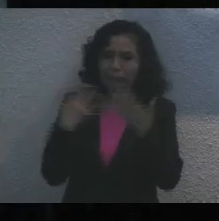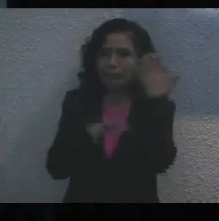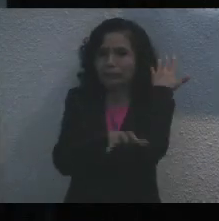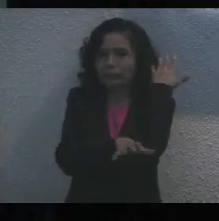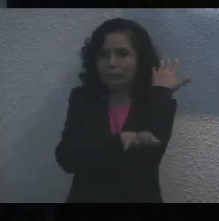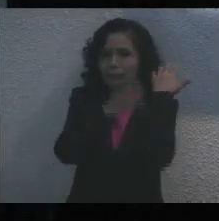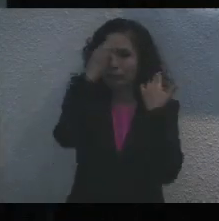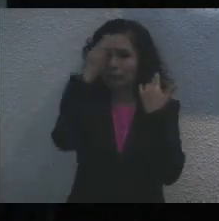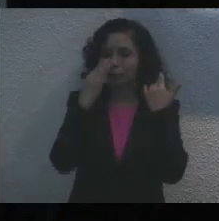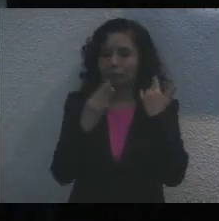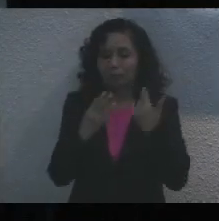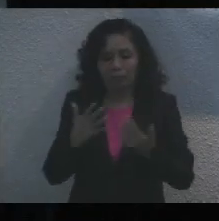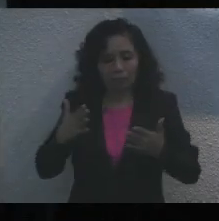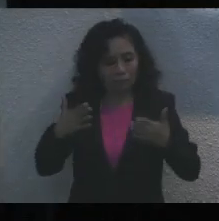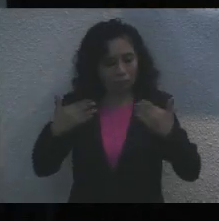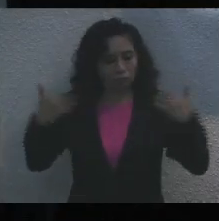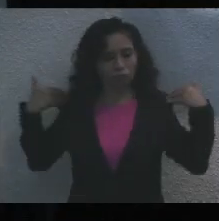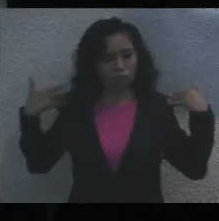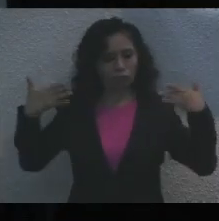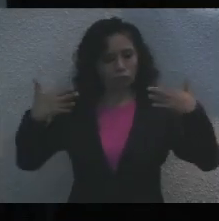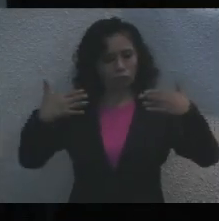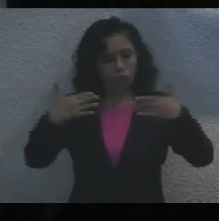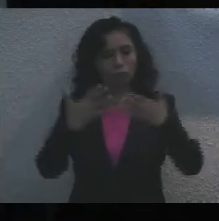la actualidad.